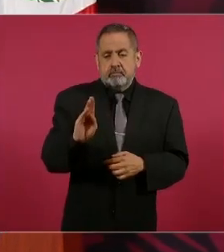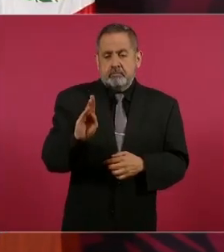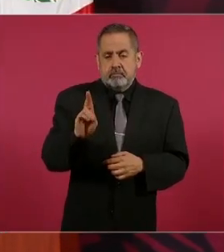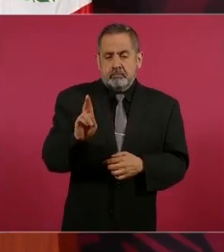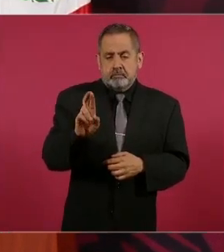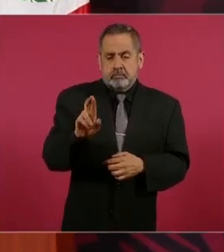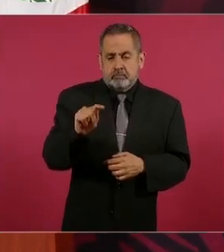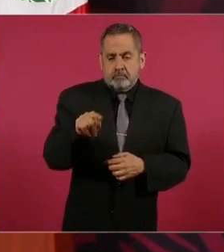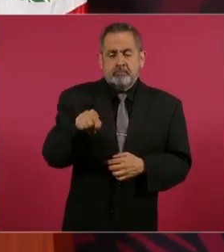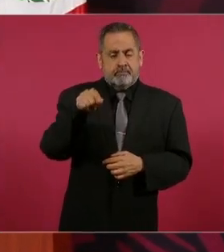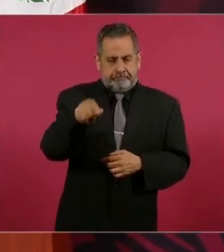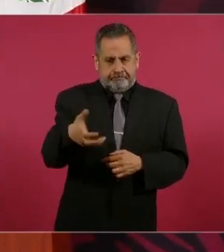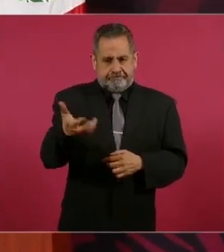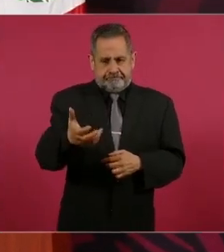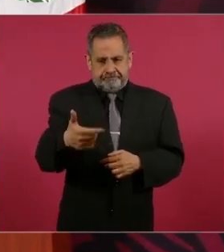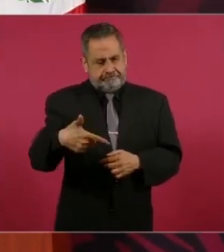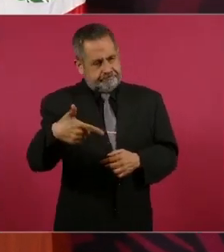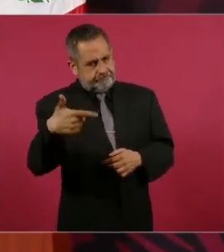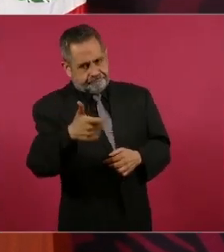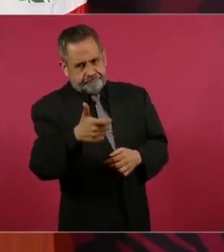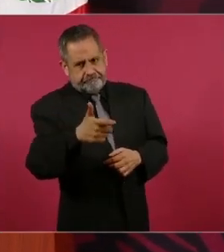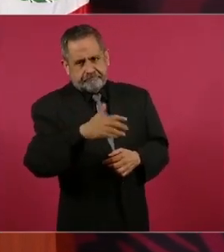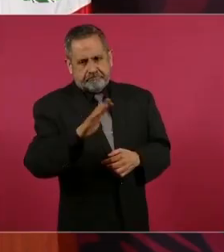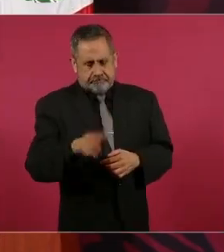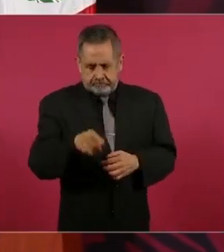una sola persona.